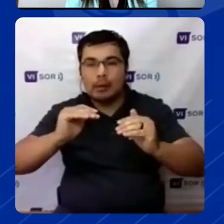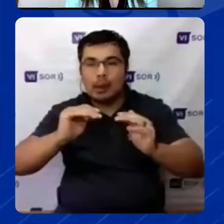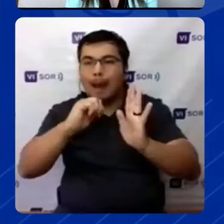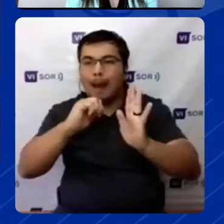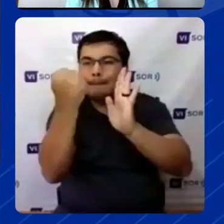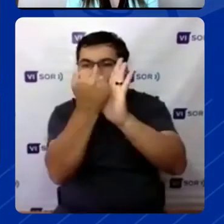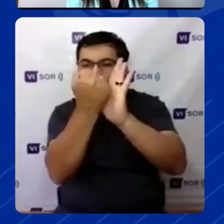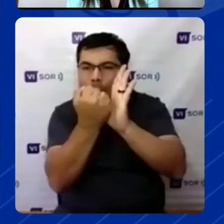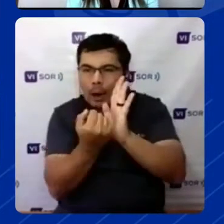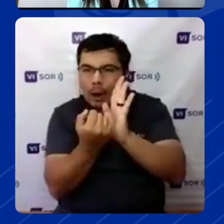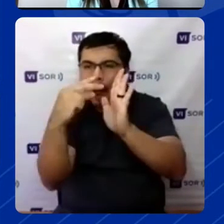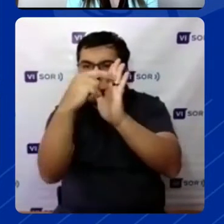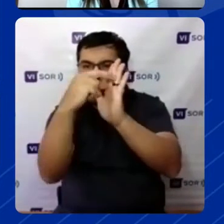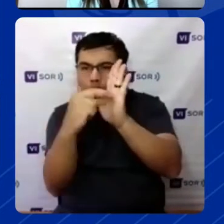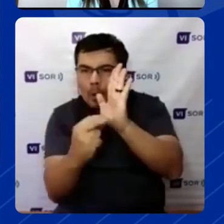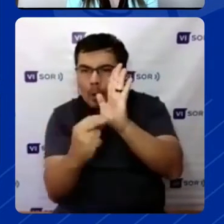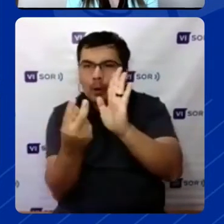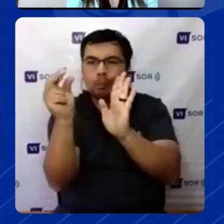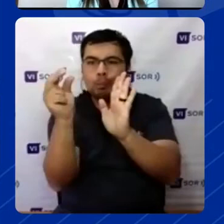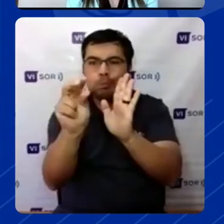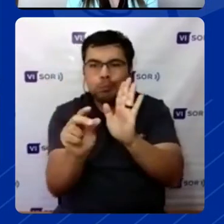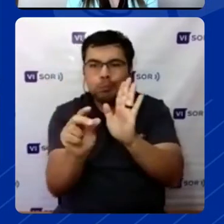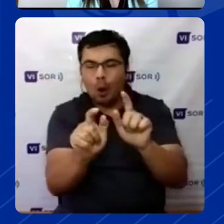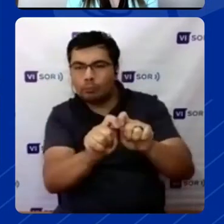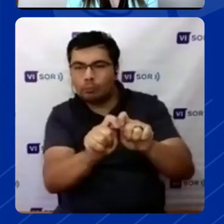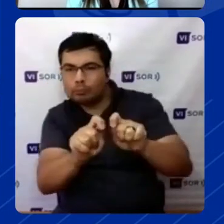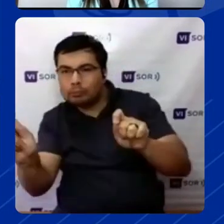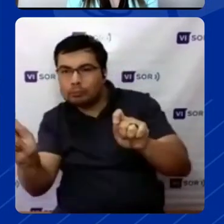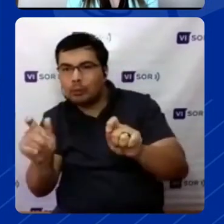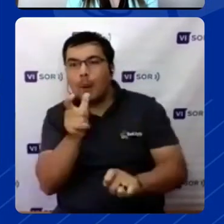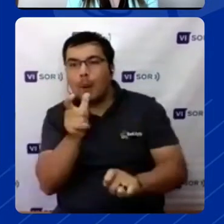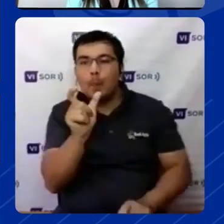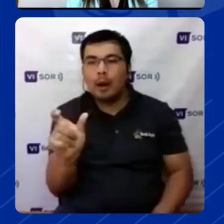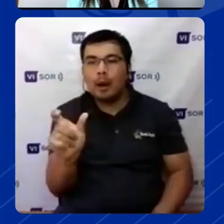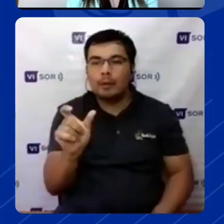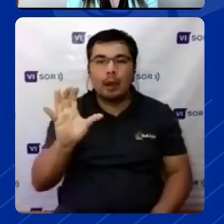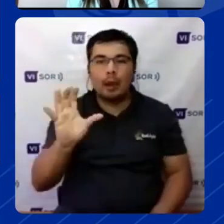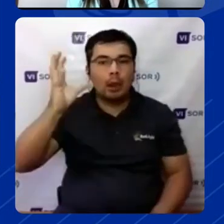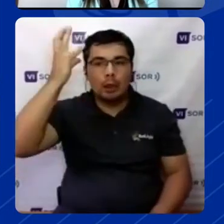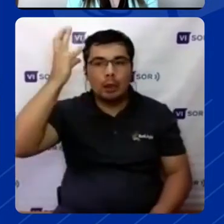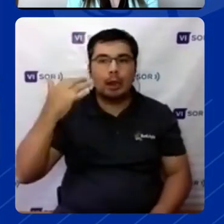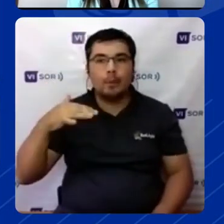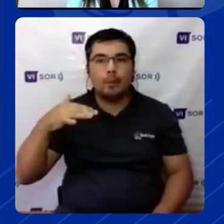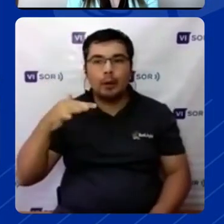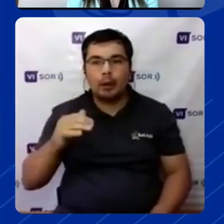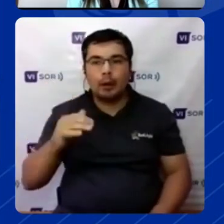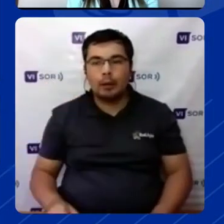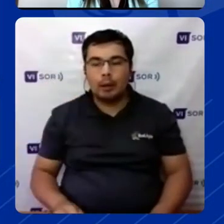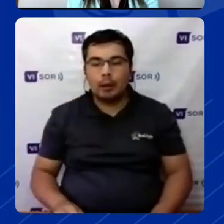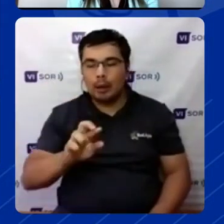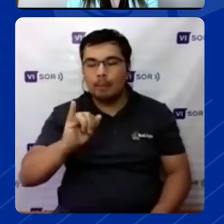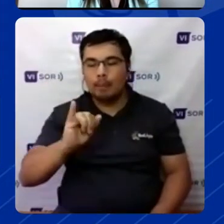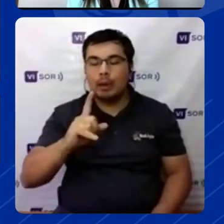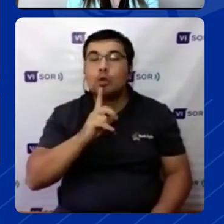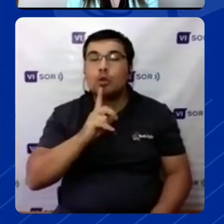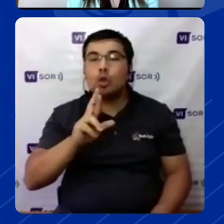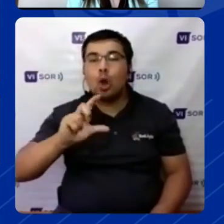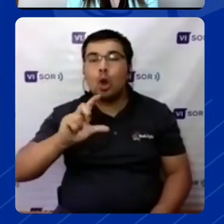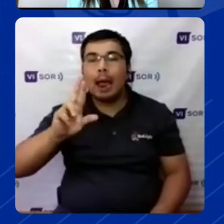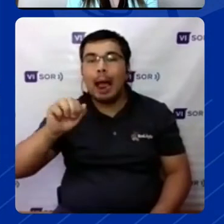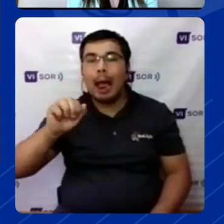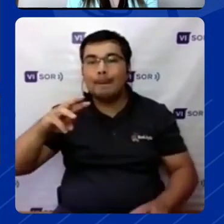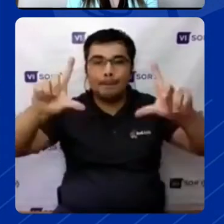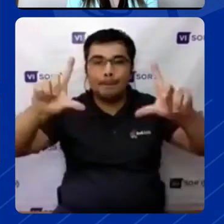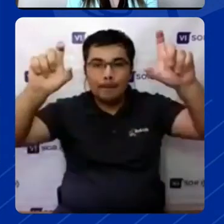entiendan bien. Es muy importante los pictogramas, imágenes, para la comprensión mucho